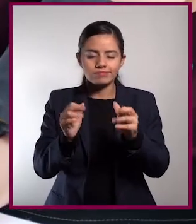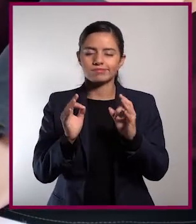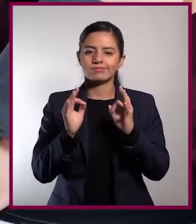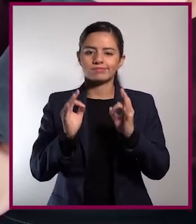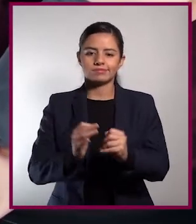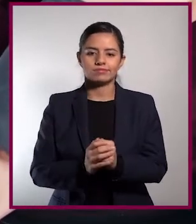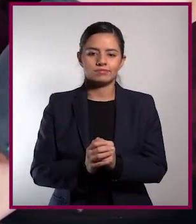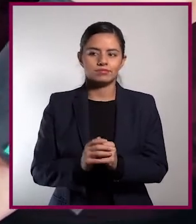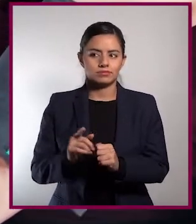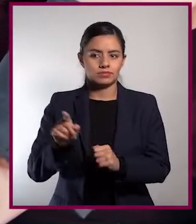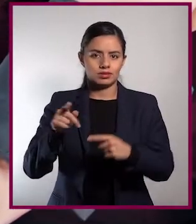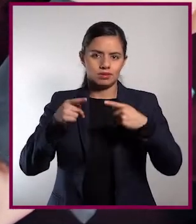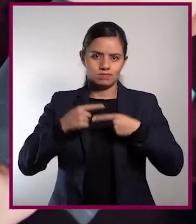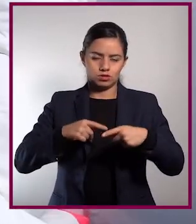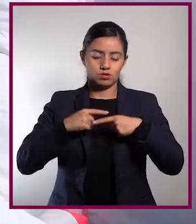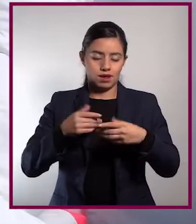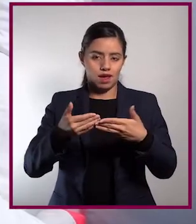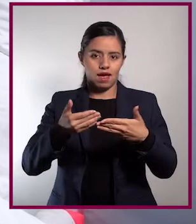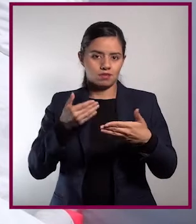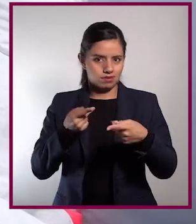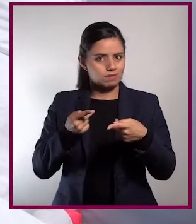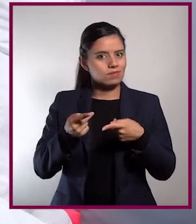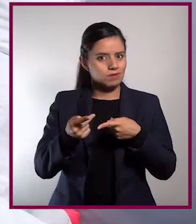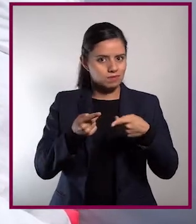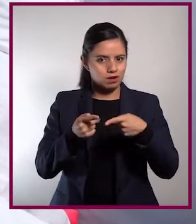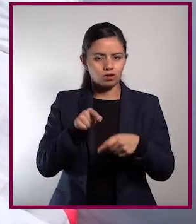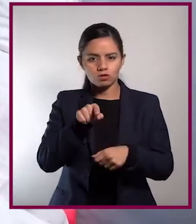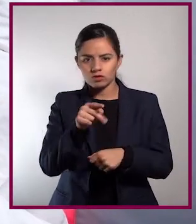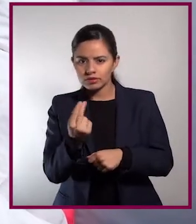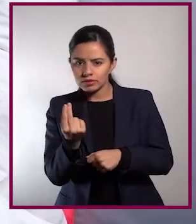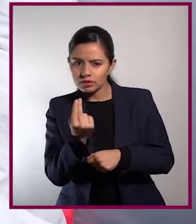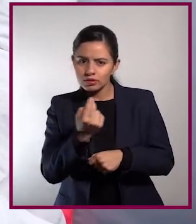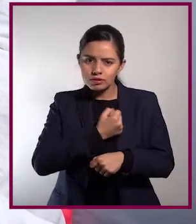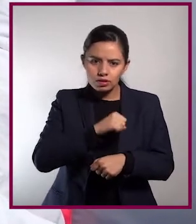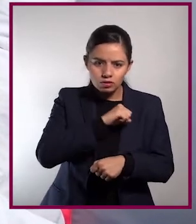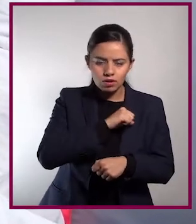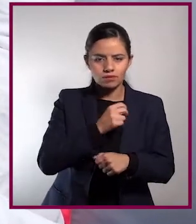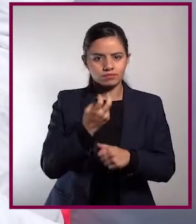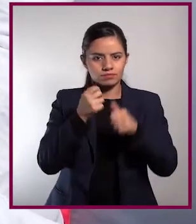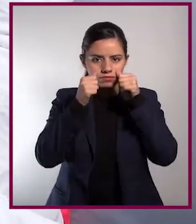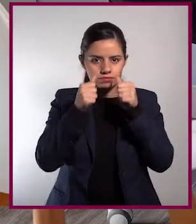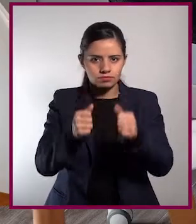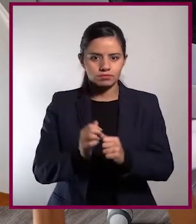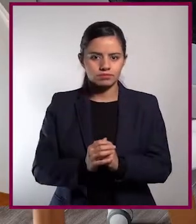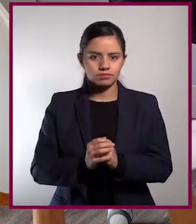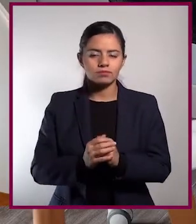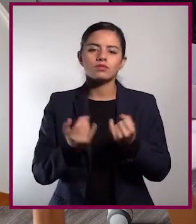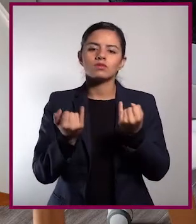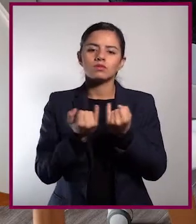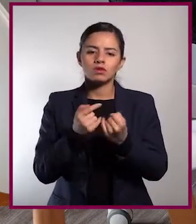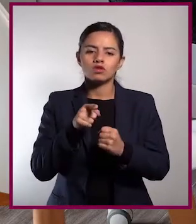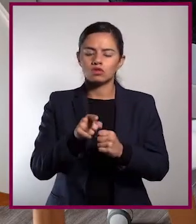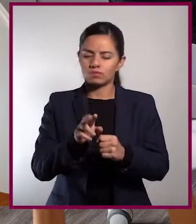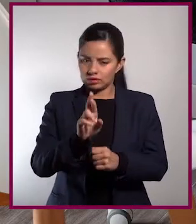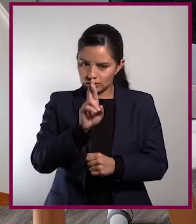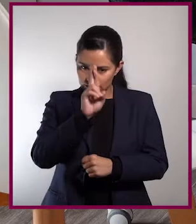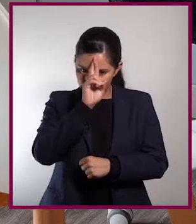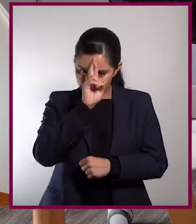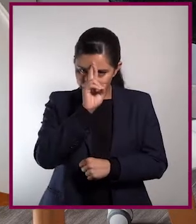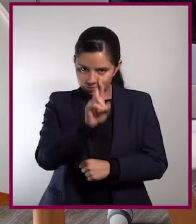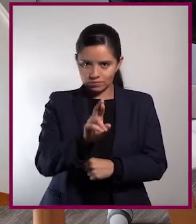médica adecuada, otorgada por personal preparado de acuerdo con las necesidades de tu estado de salud. Tienes derecho a recibir un